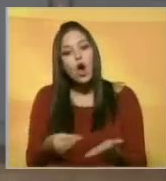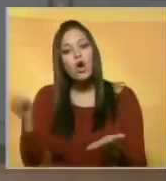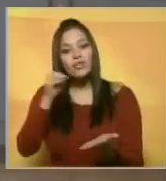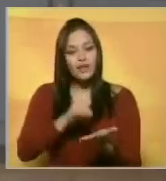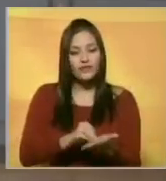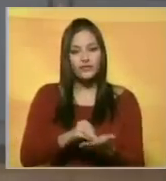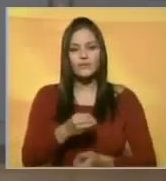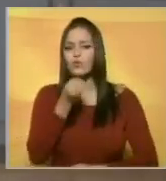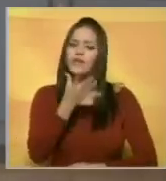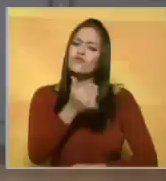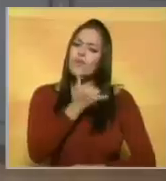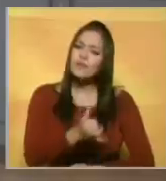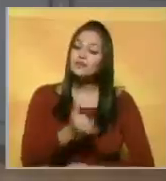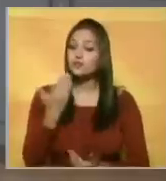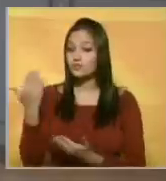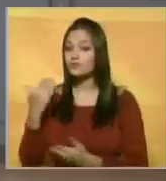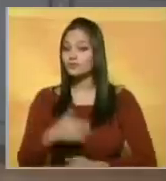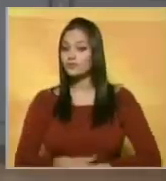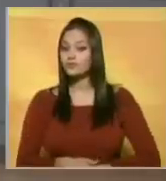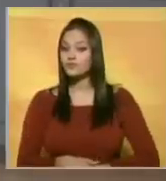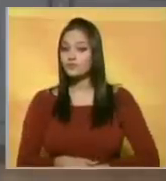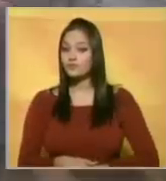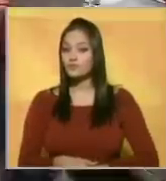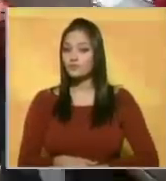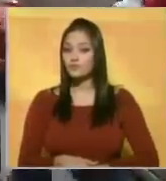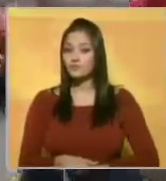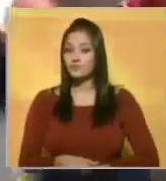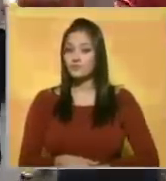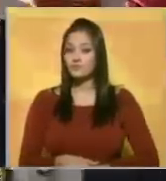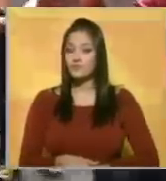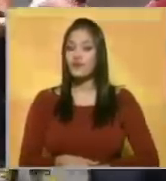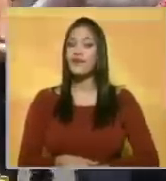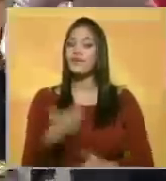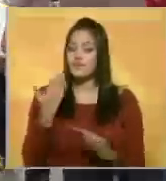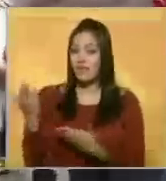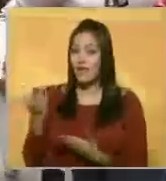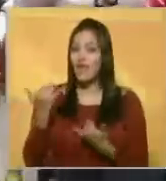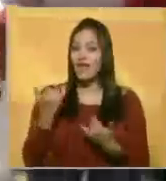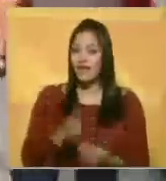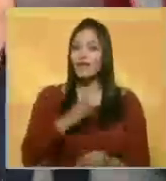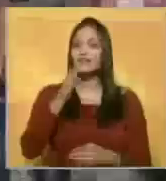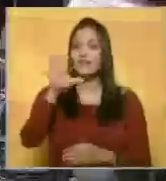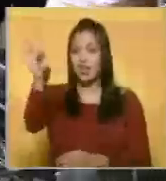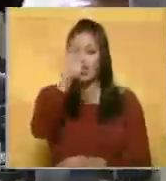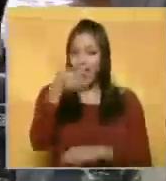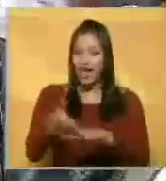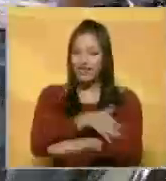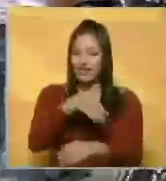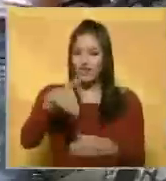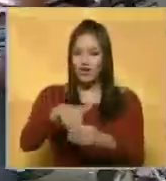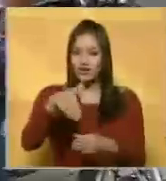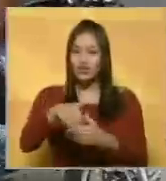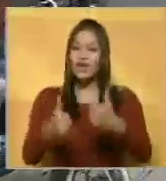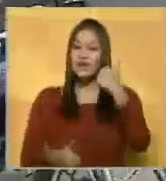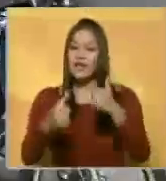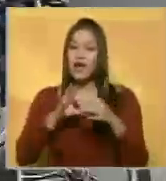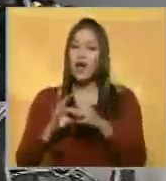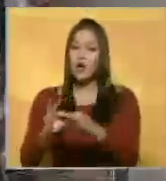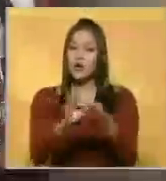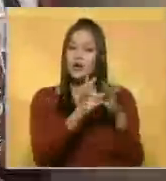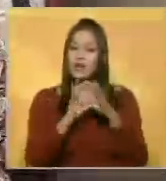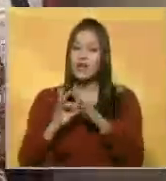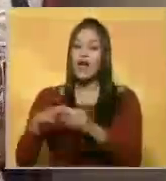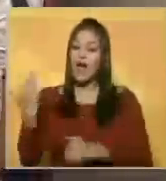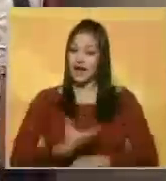en el cargo. Liz Flores nos tiene esta información. Juan Carlos Caldera fue electo en las primarias como candidato de la unidad para